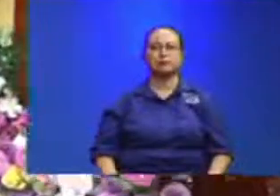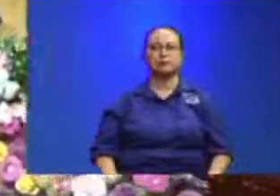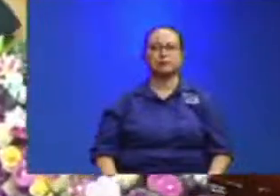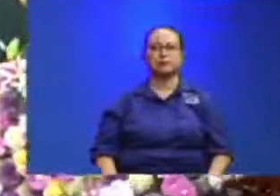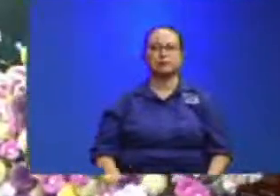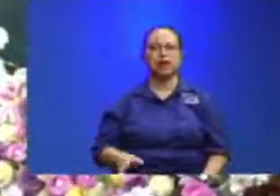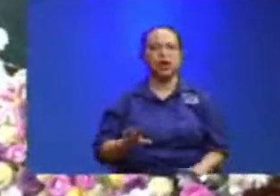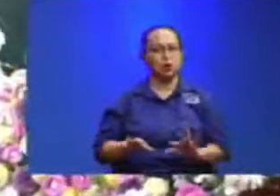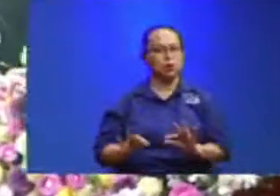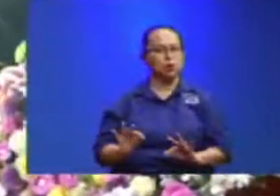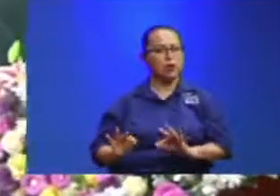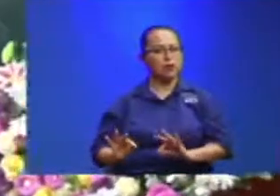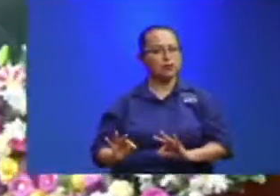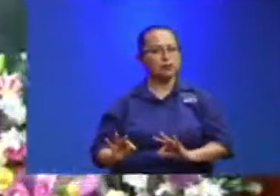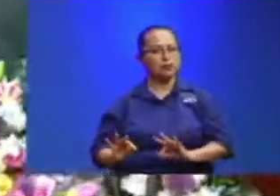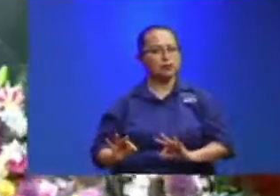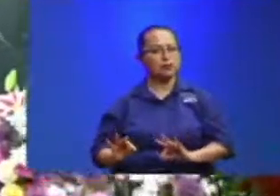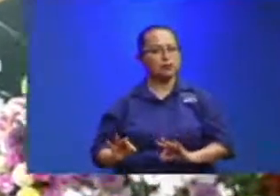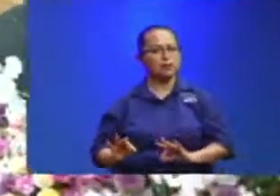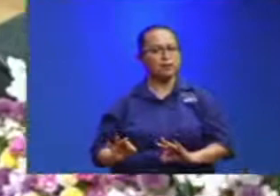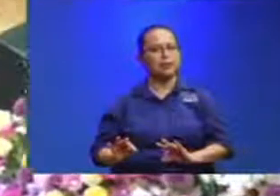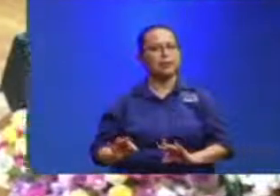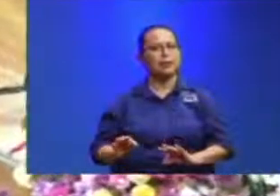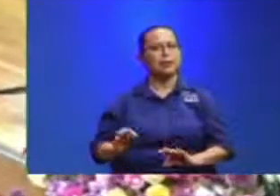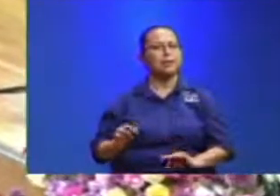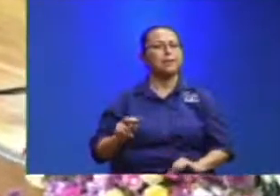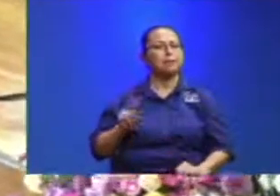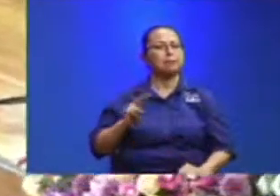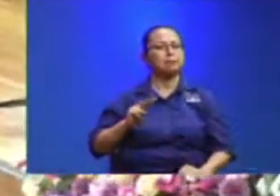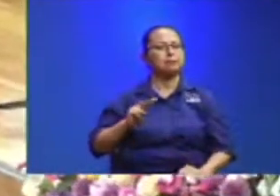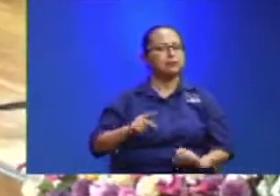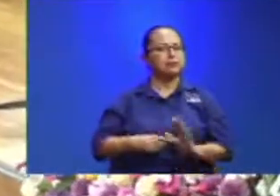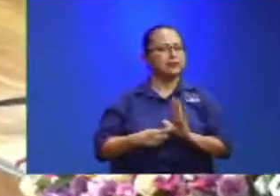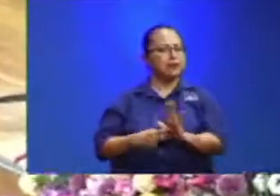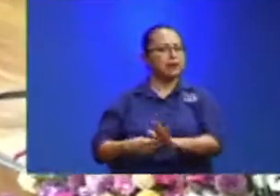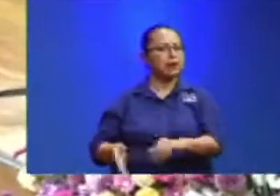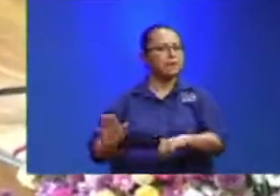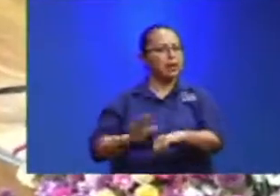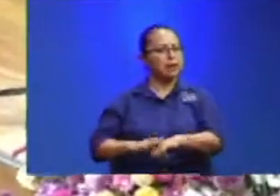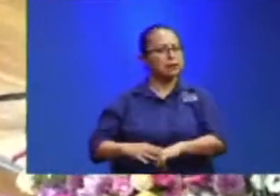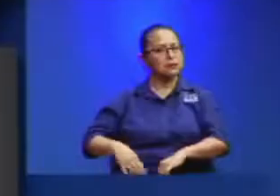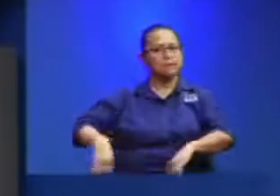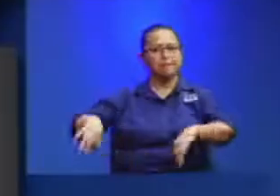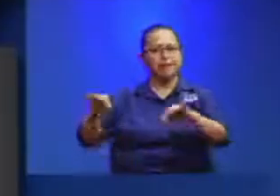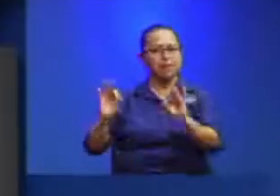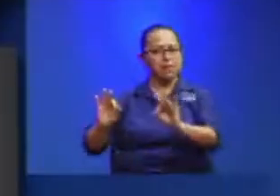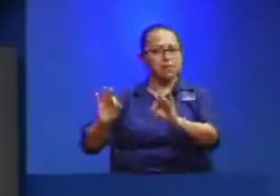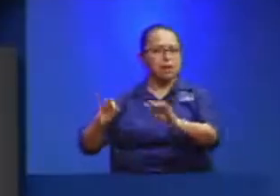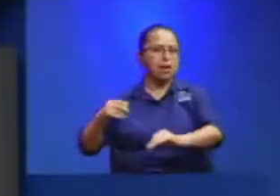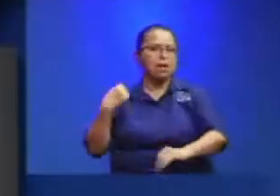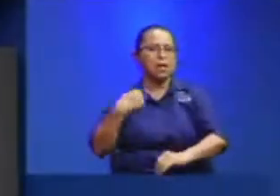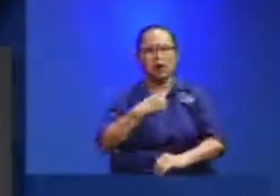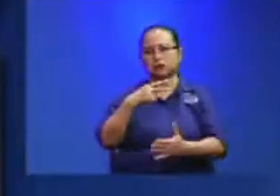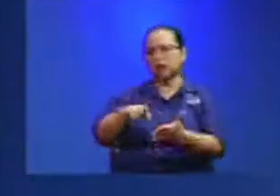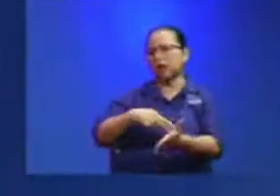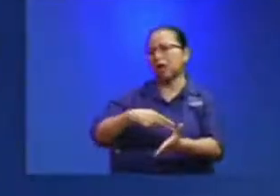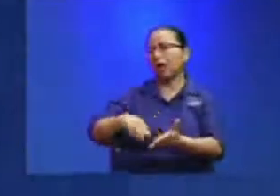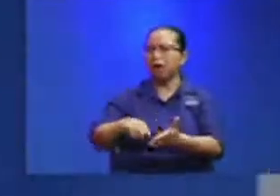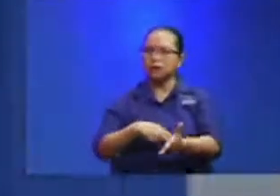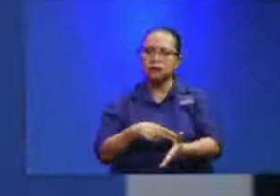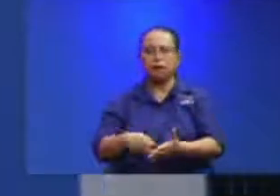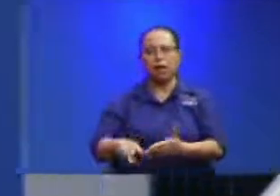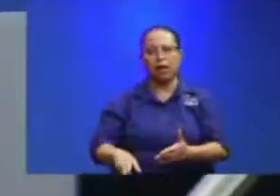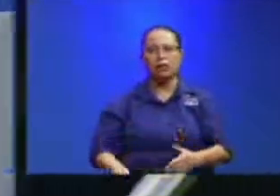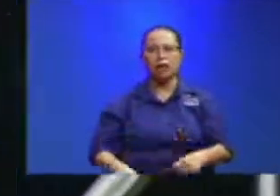algunas son más visibles que otras y predican cantan danzan mastican